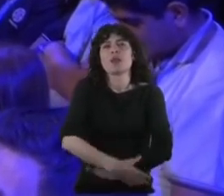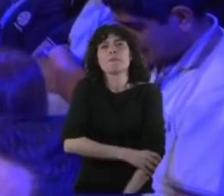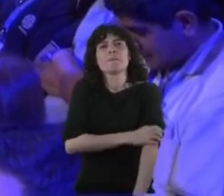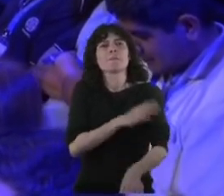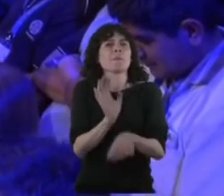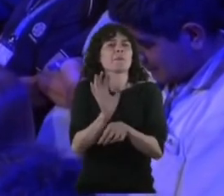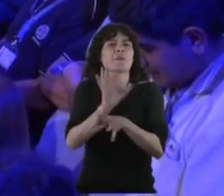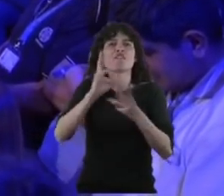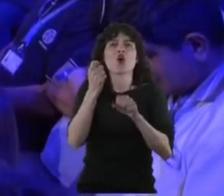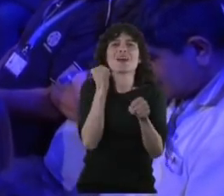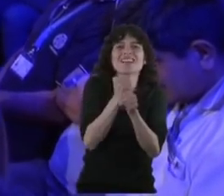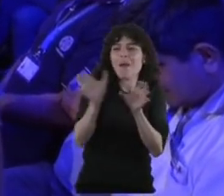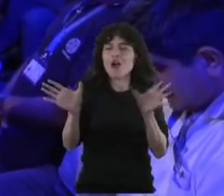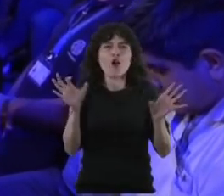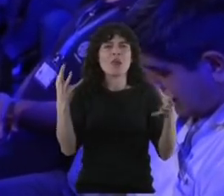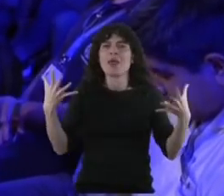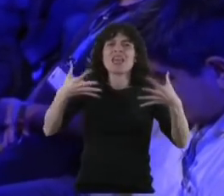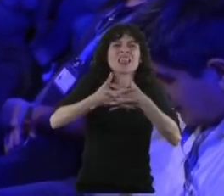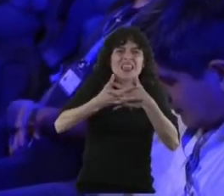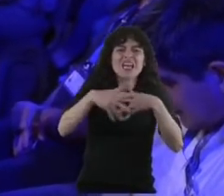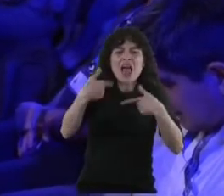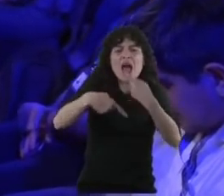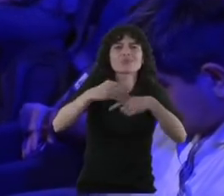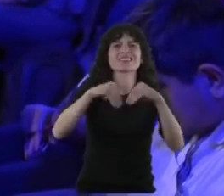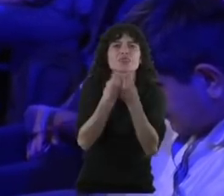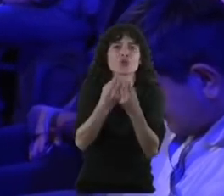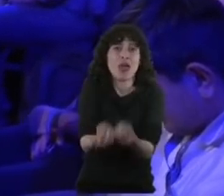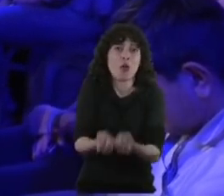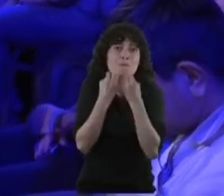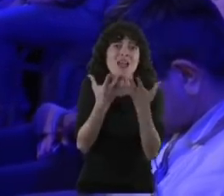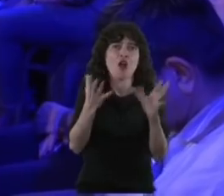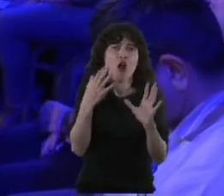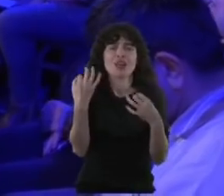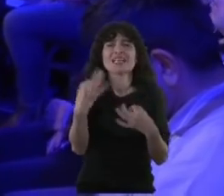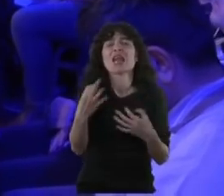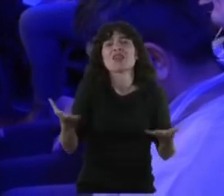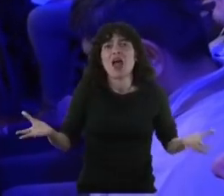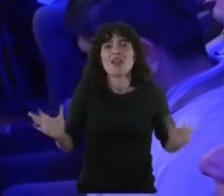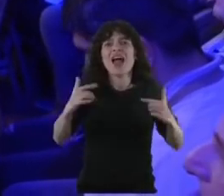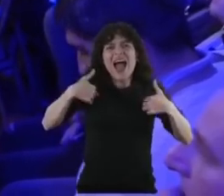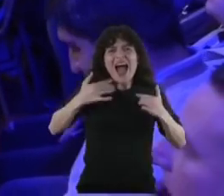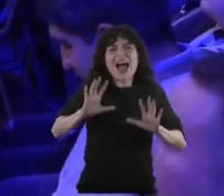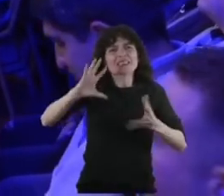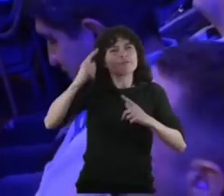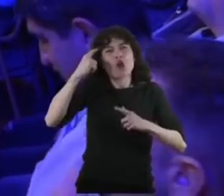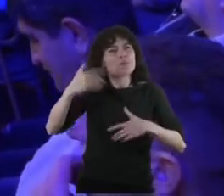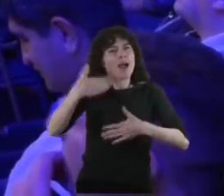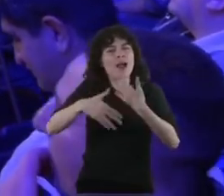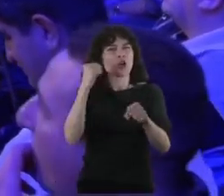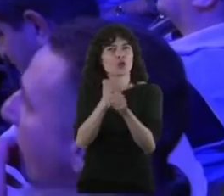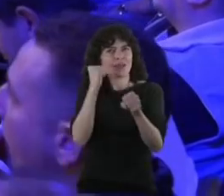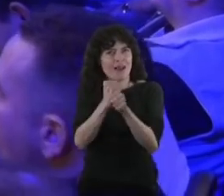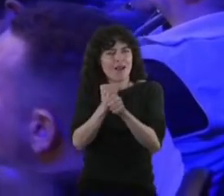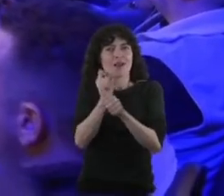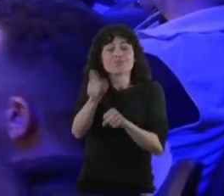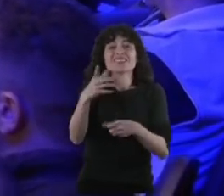Integrar el trabajo para que eso funcione lo mejor posible, en eso estamos trabajando. Hacer más fuerte la atención